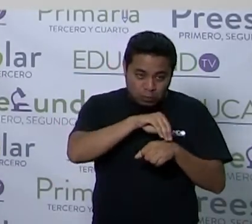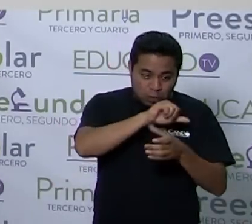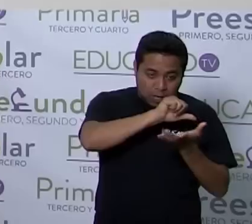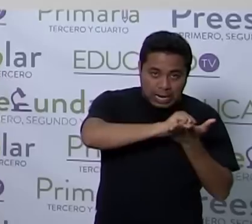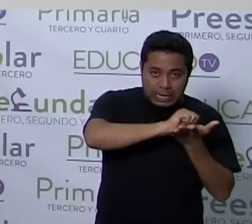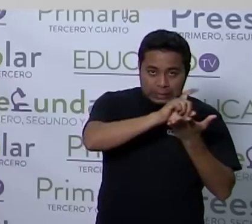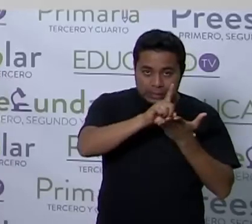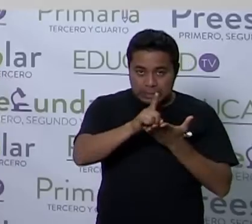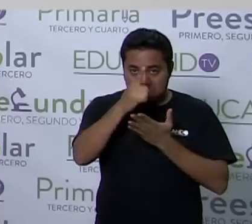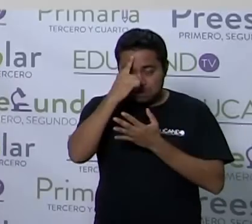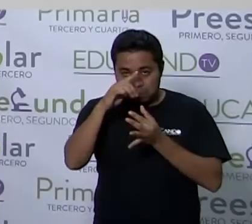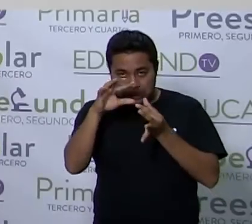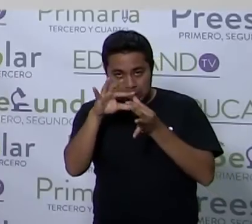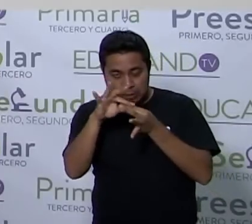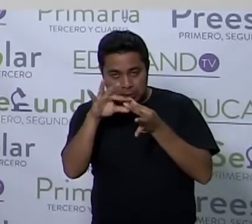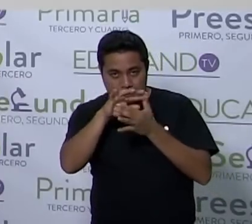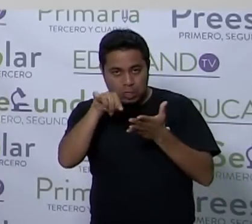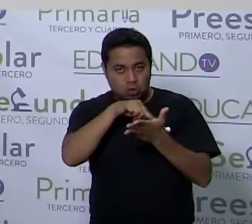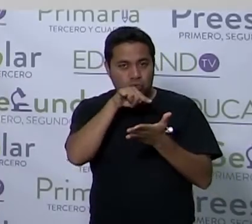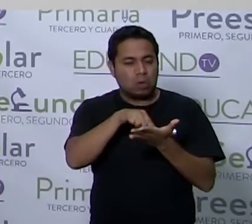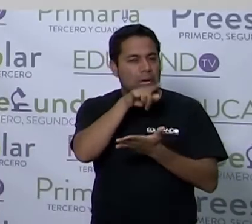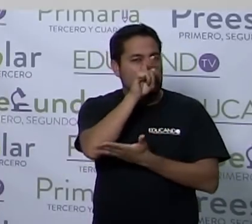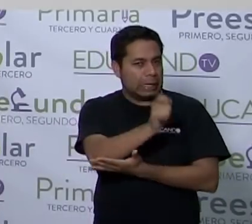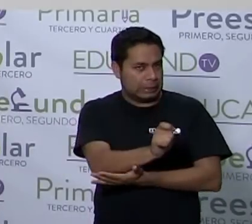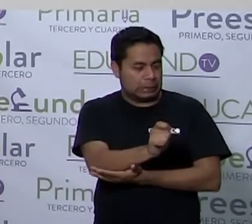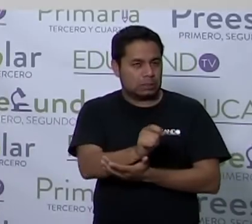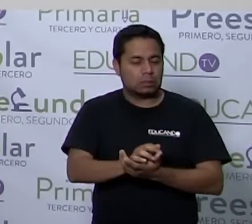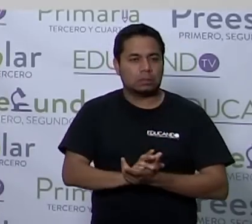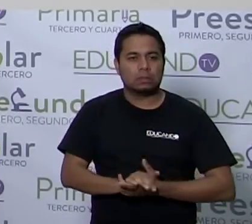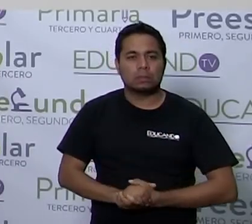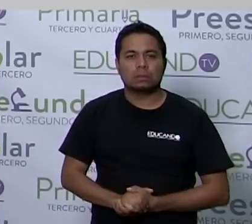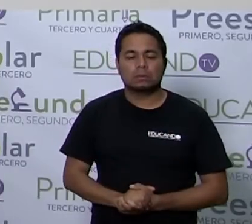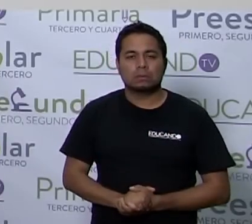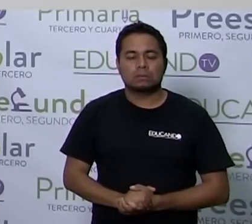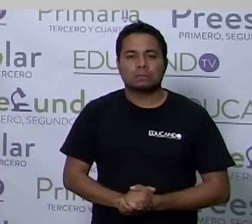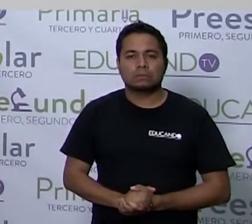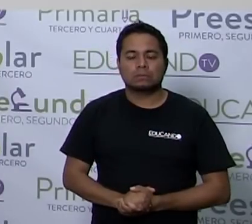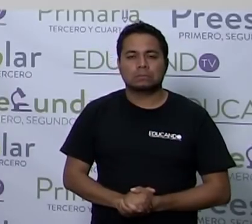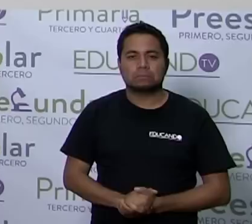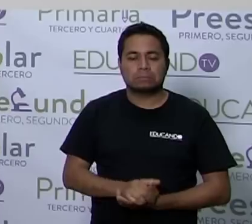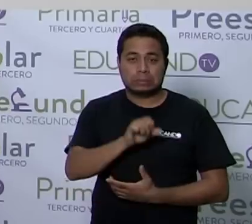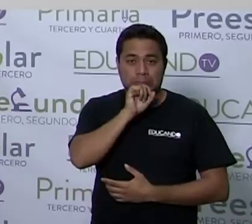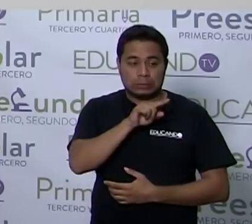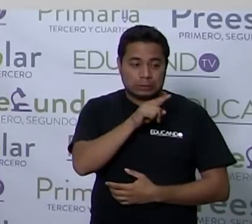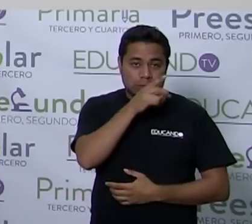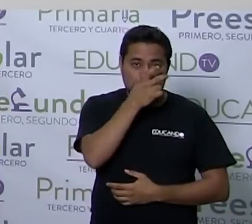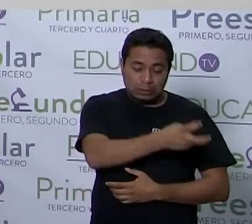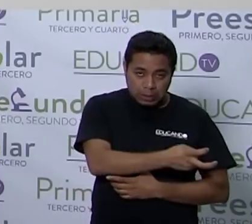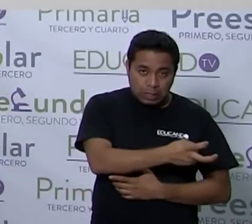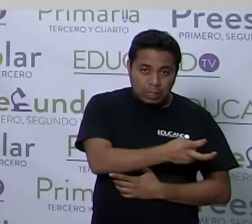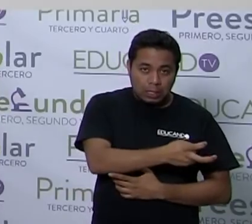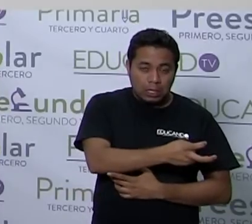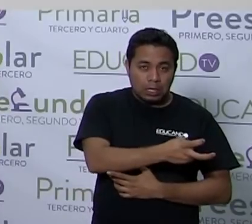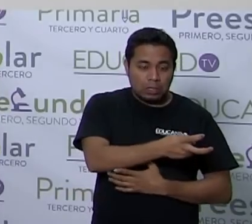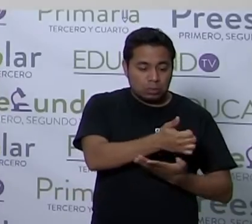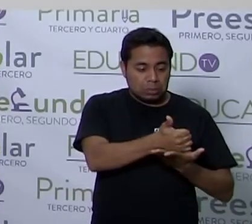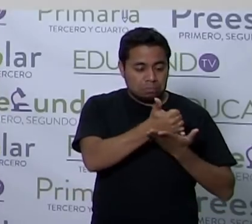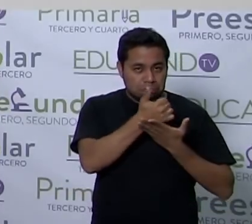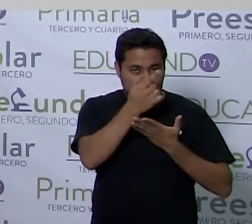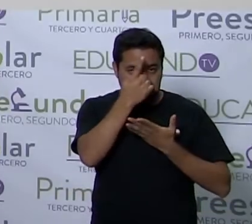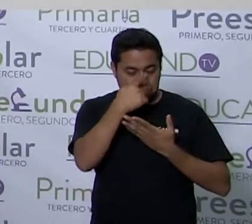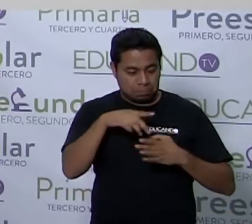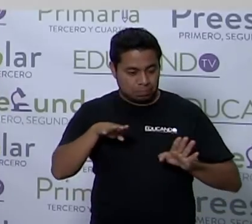para describir lugares. Y también nos ayudan a caracterizar